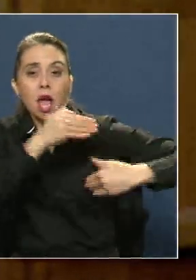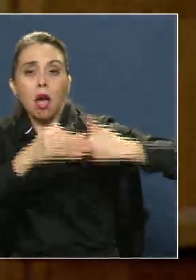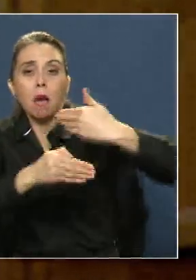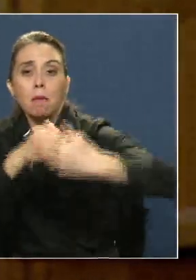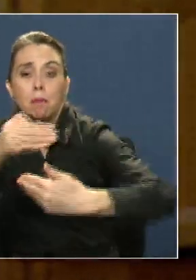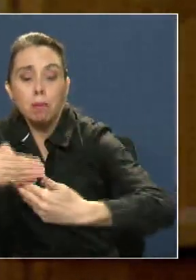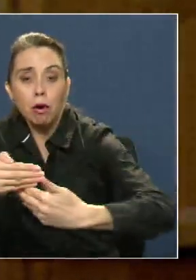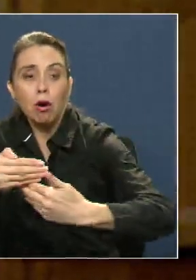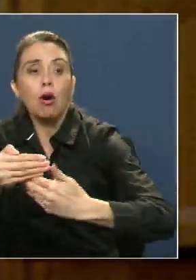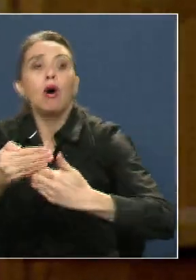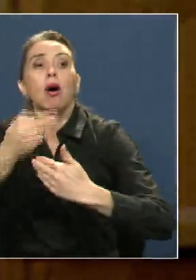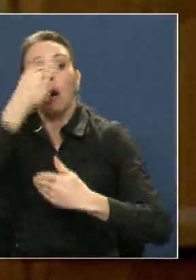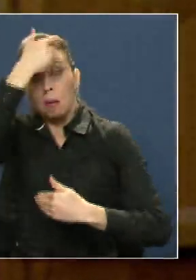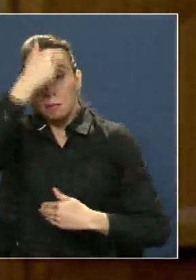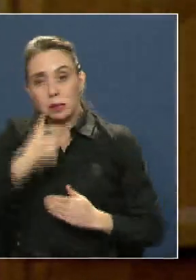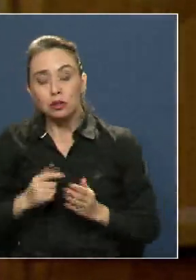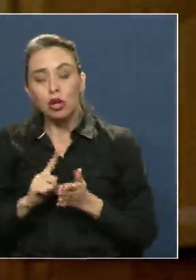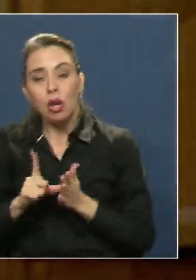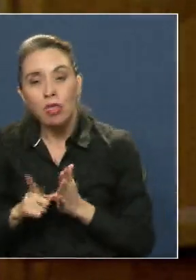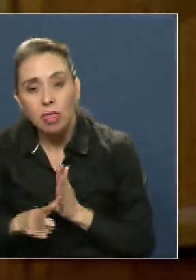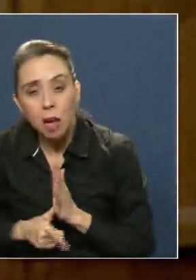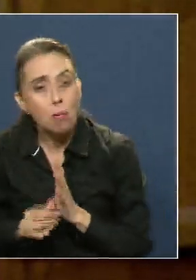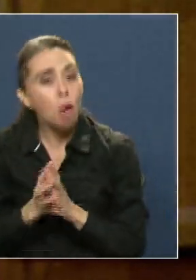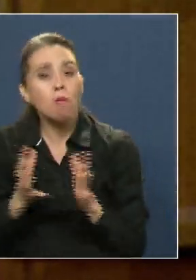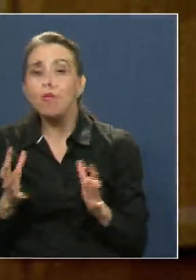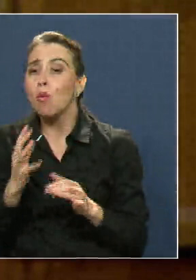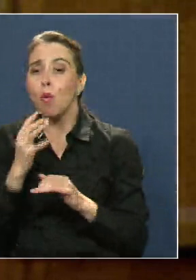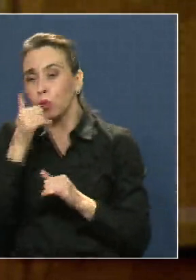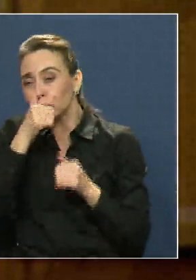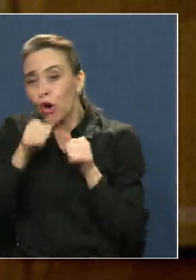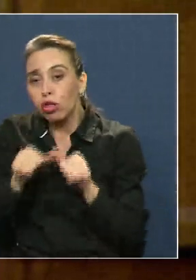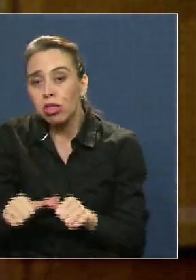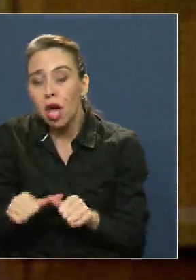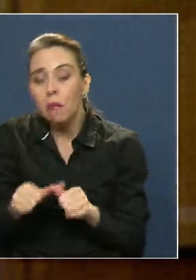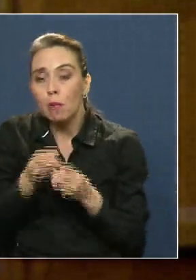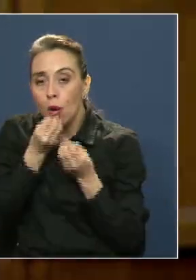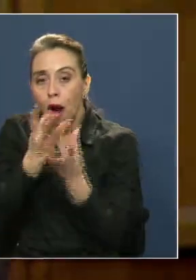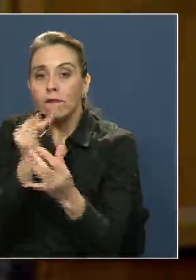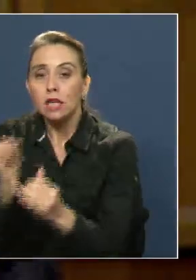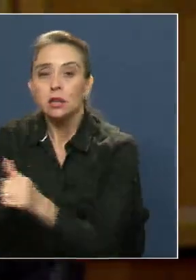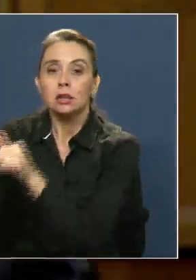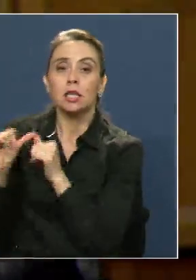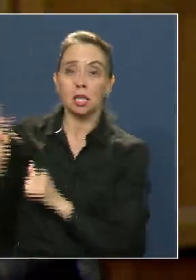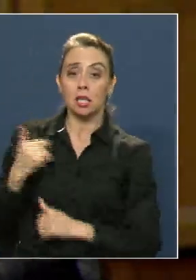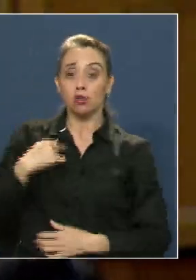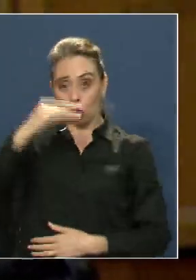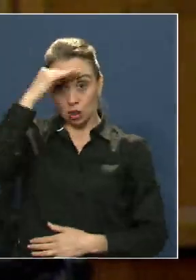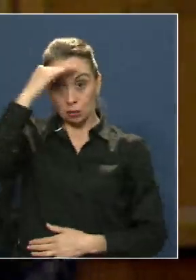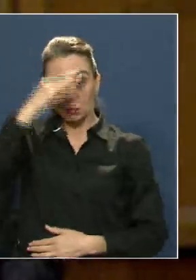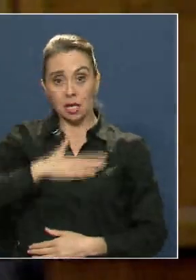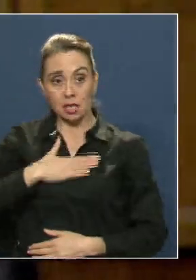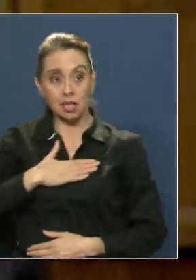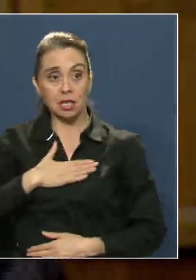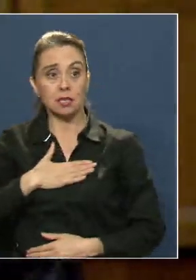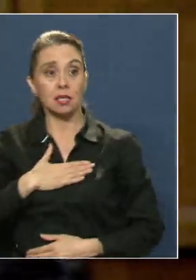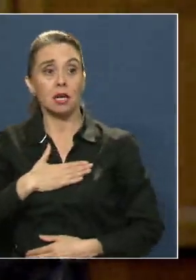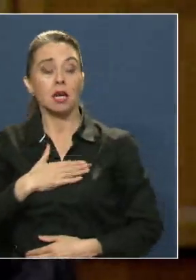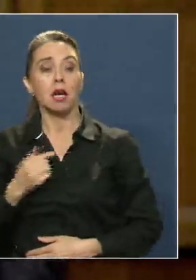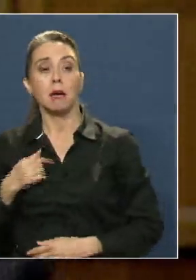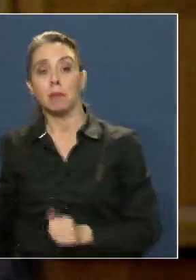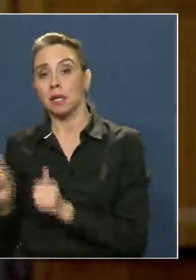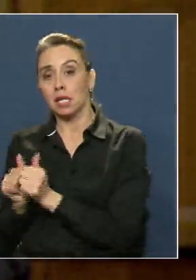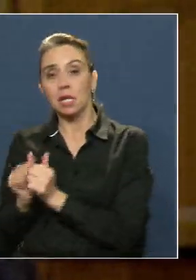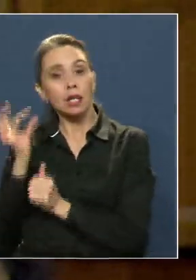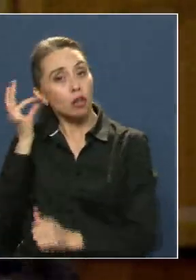hace que la persona se demore mucho tiempo, muchas veces, reconocerlo. Tengo la experiencia personal, no como el caso de mi